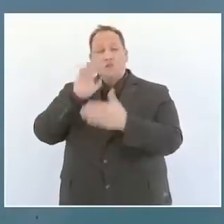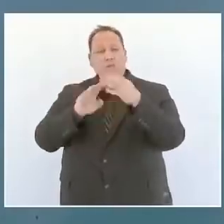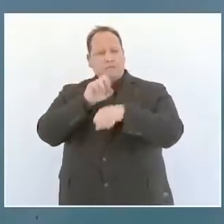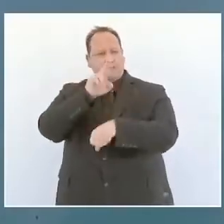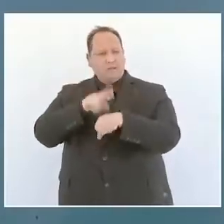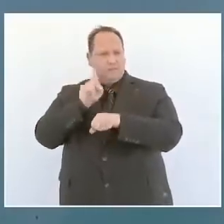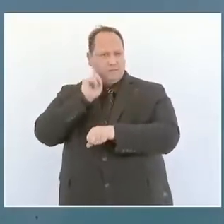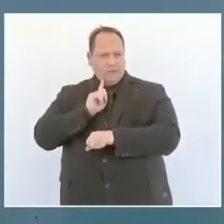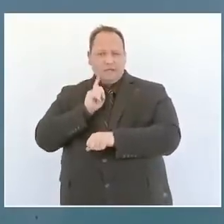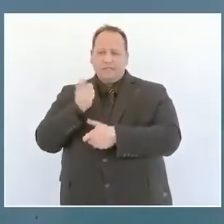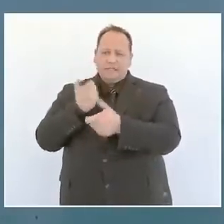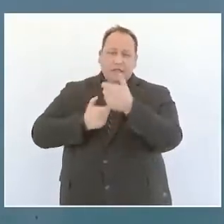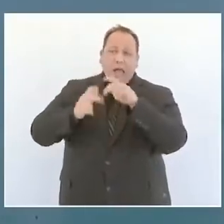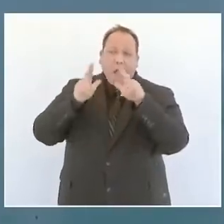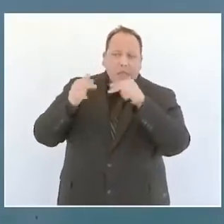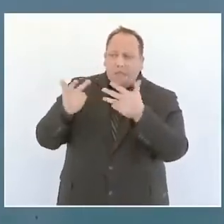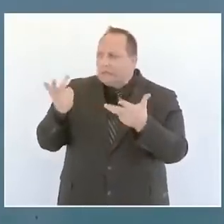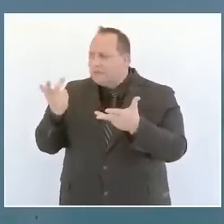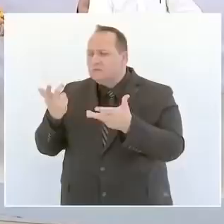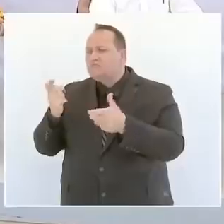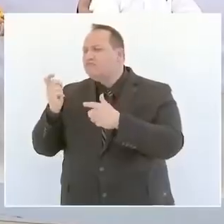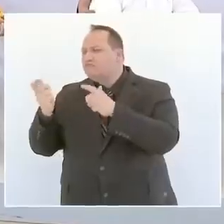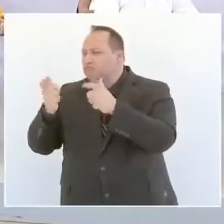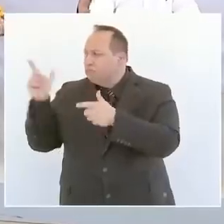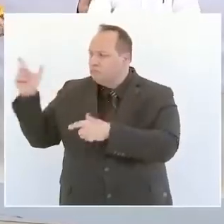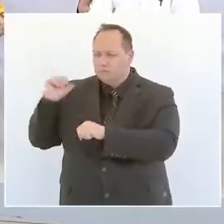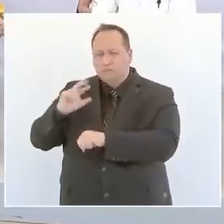subsecretaria de Egresos de Hacienda,